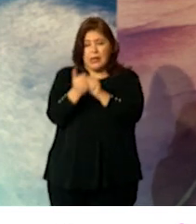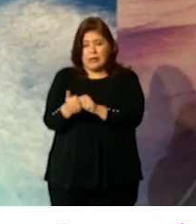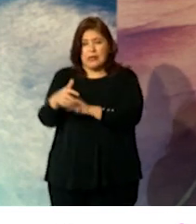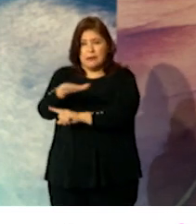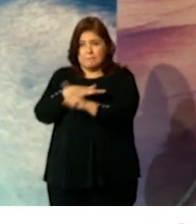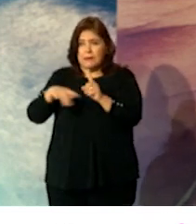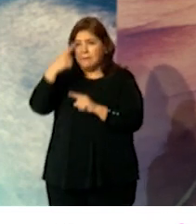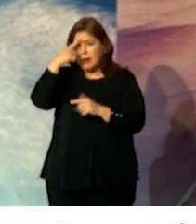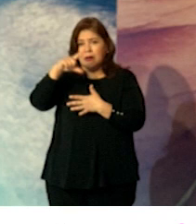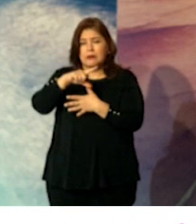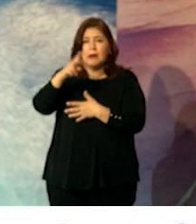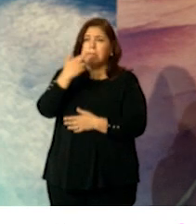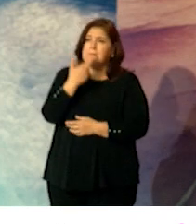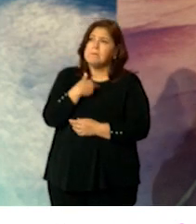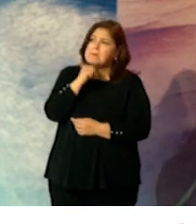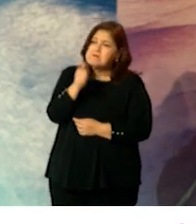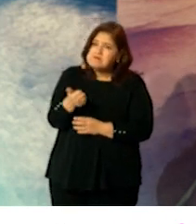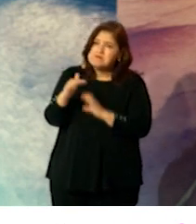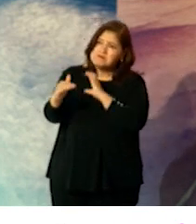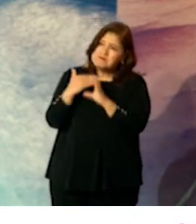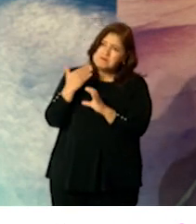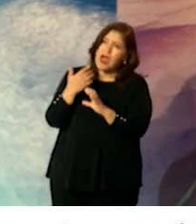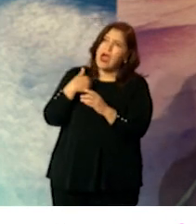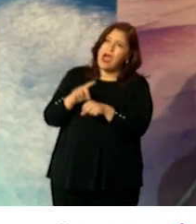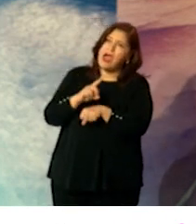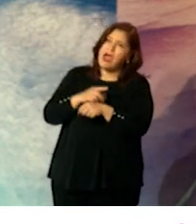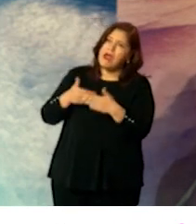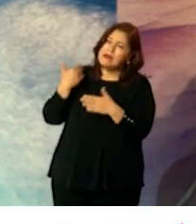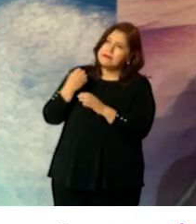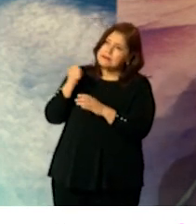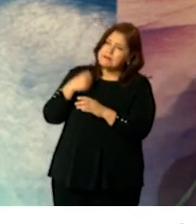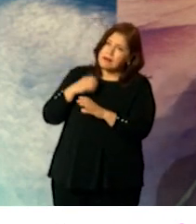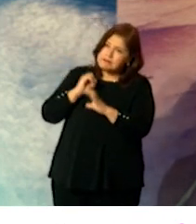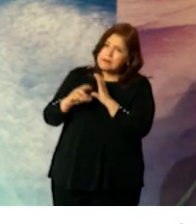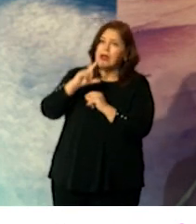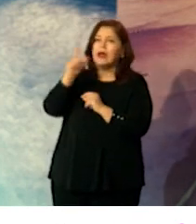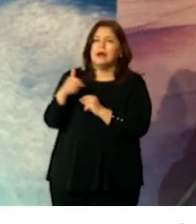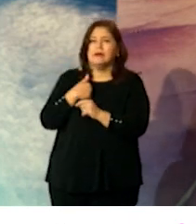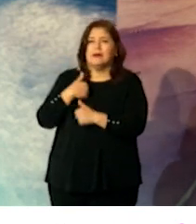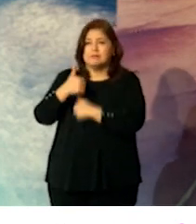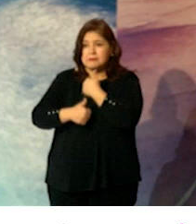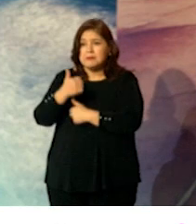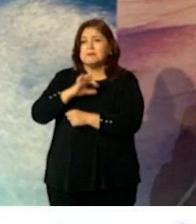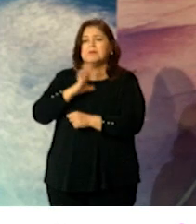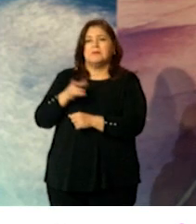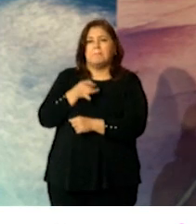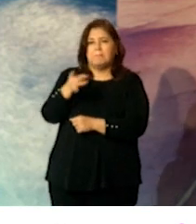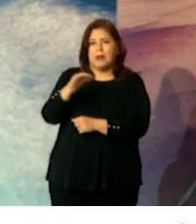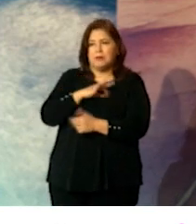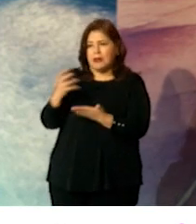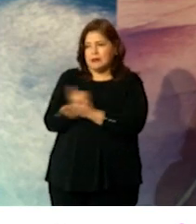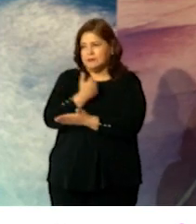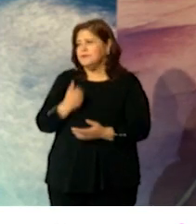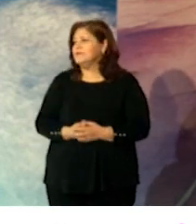Latinoamérica, y ellos no nos habían respondido a nuestro correo desde septiembre, y en eso nos tocó concursar y pues les ganamos, ¿no? Pero